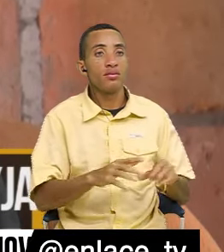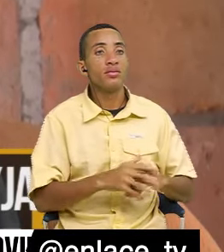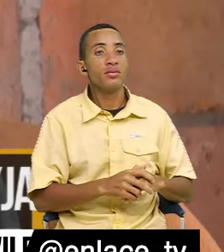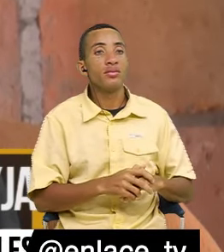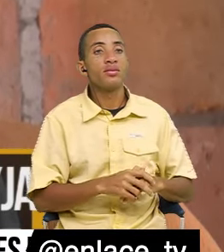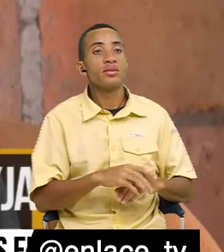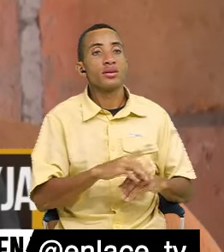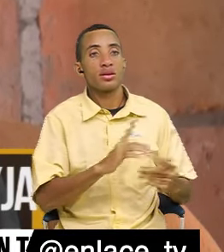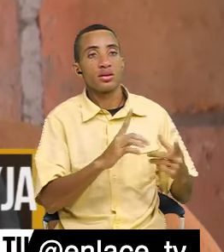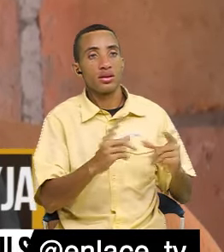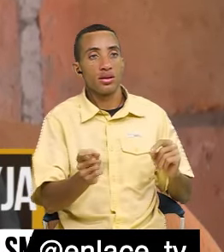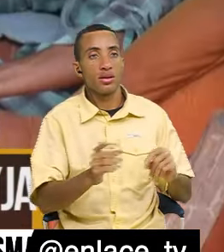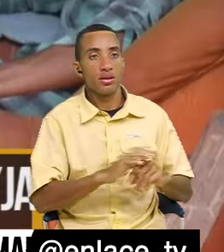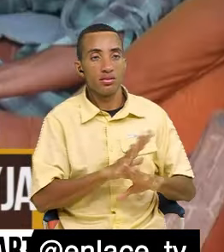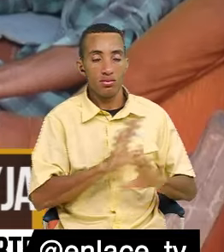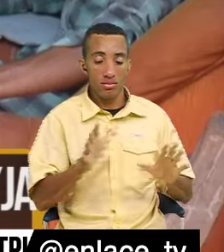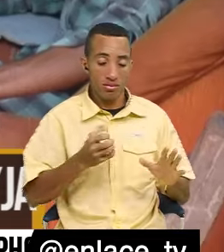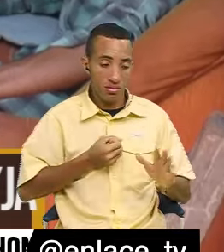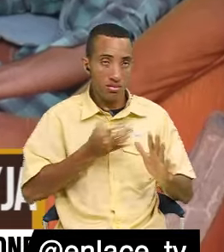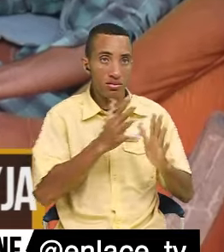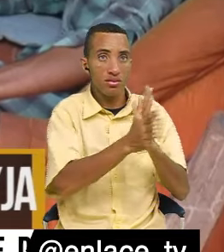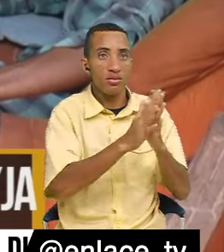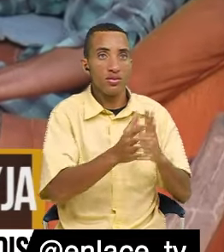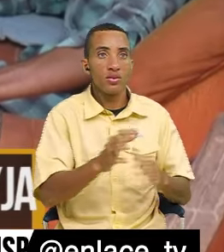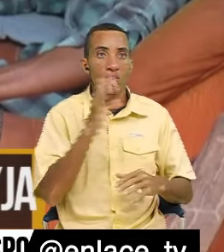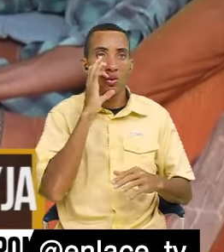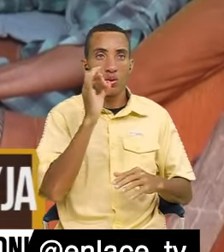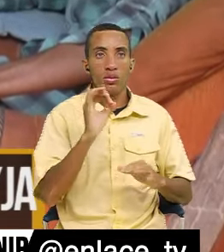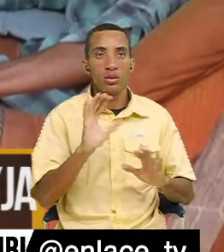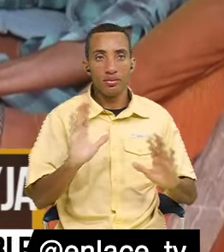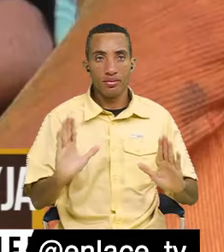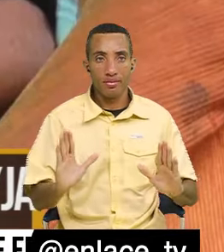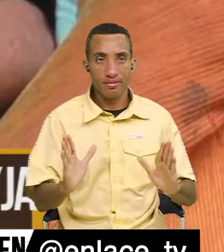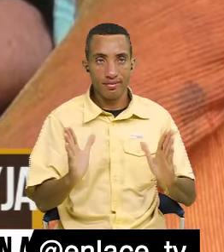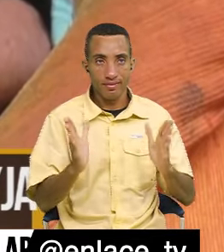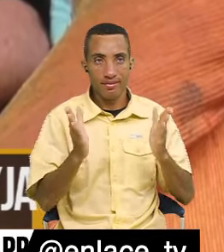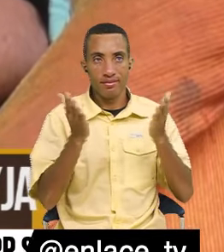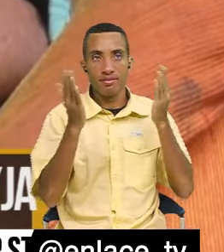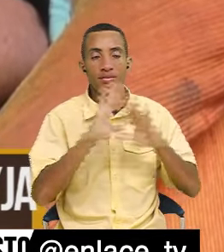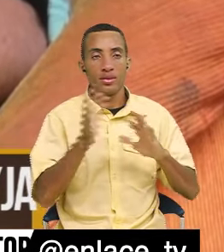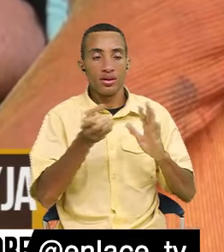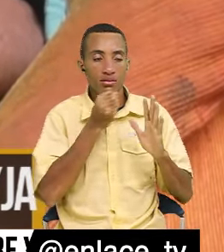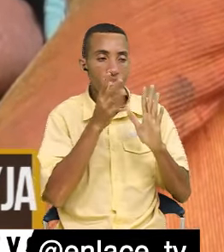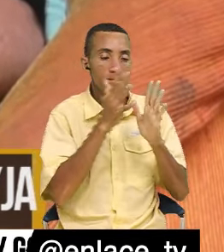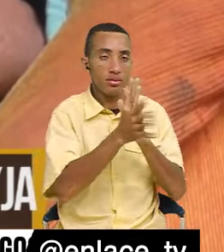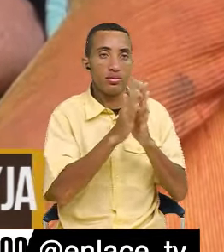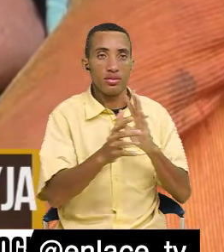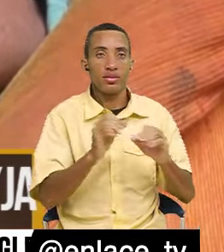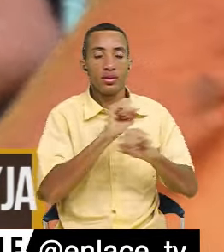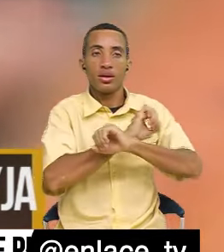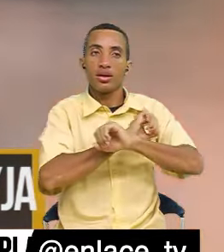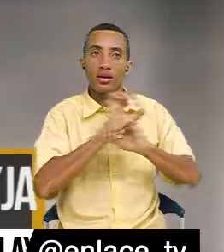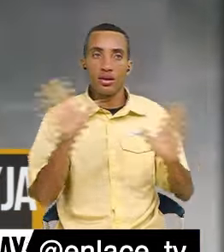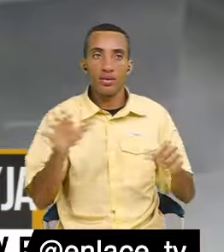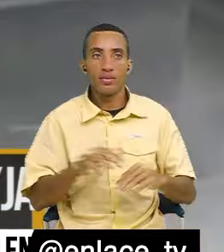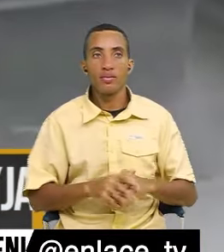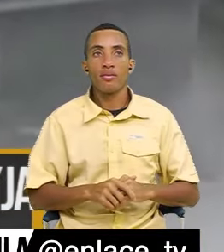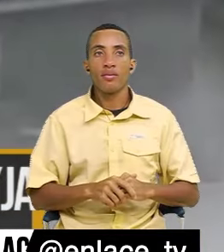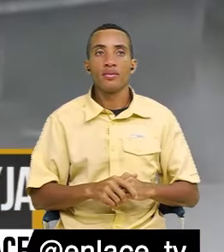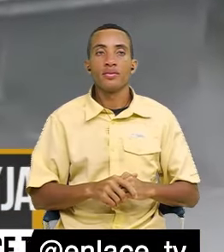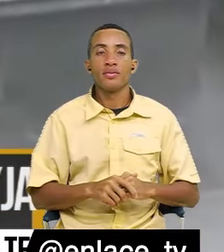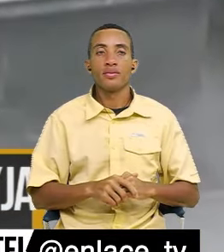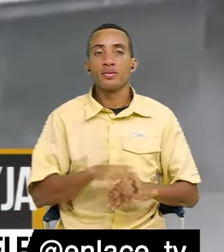ya se hizo la parte que nos corresponde. Por fortuna, el hombre se recupera y ya instauró las respectivas denuncias para así aclarar lo sucedido. En otro